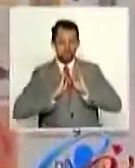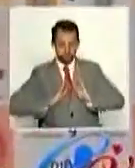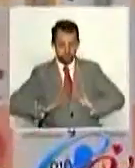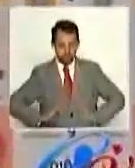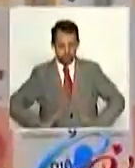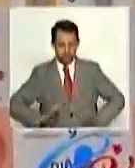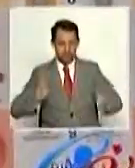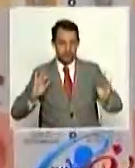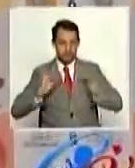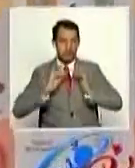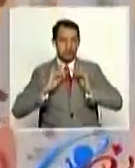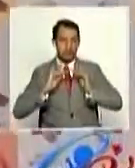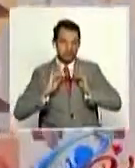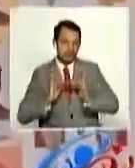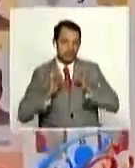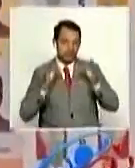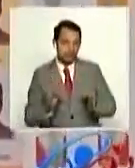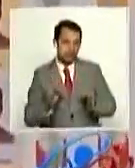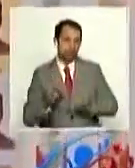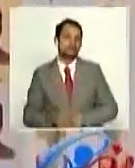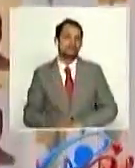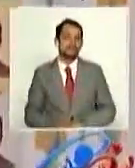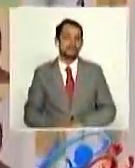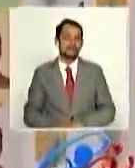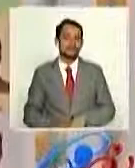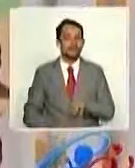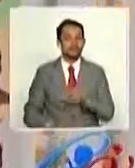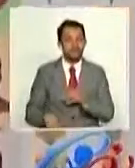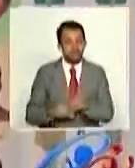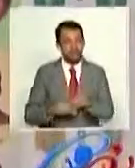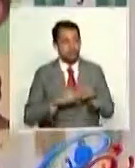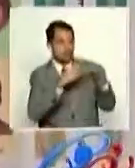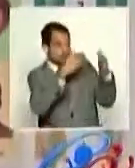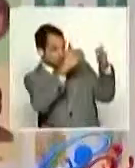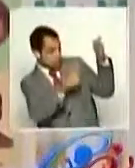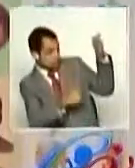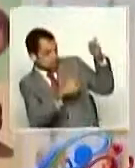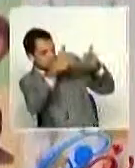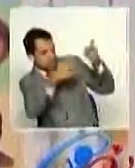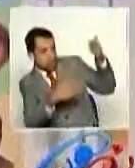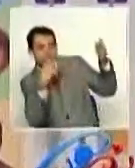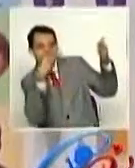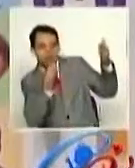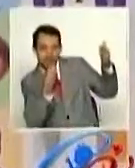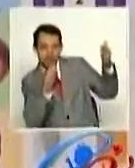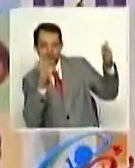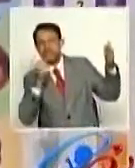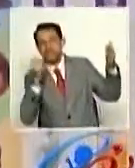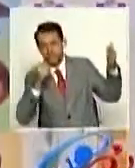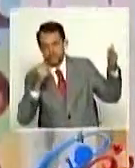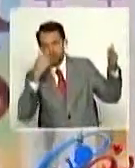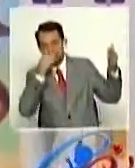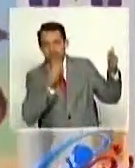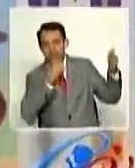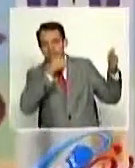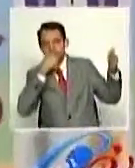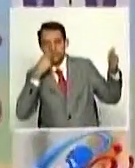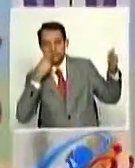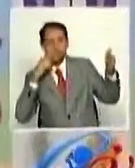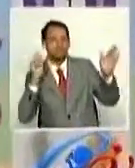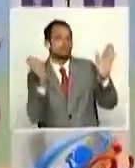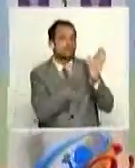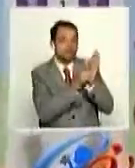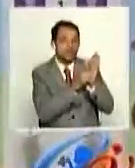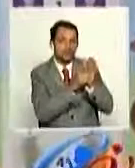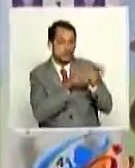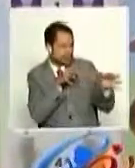la medicina interna de la odontología. Esto es estético, finalmente sí, pero en el principio nuestro,